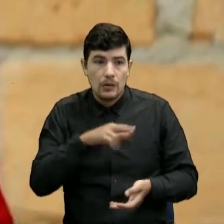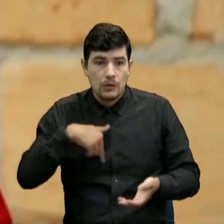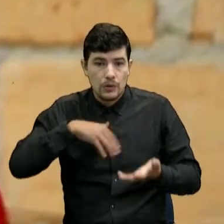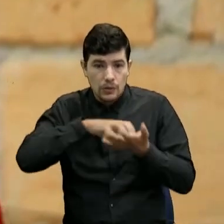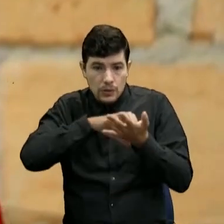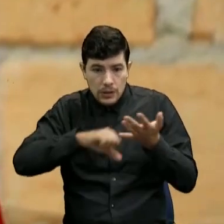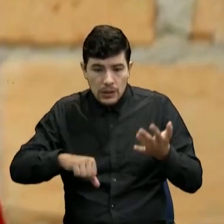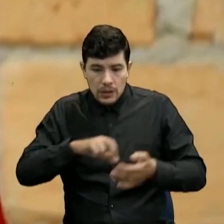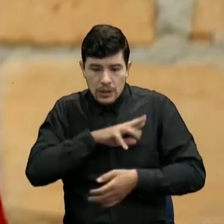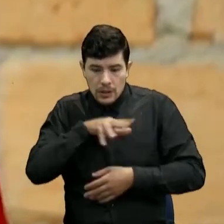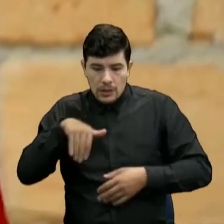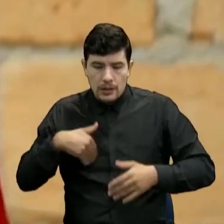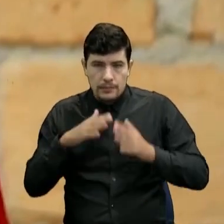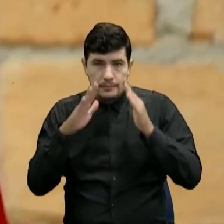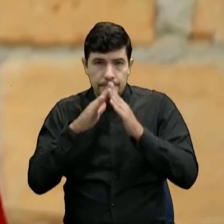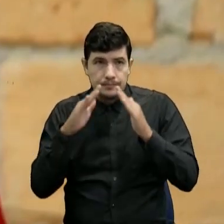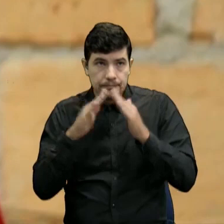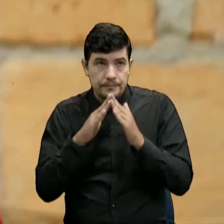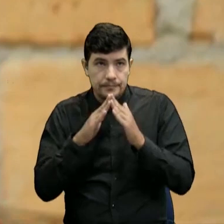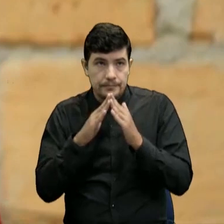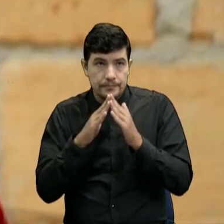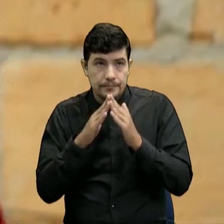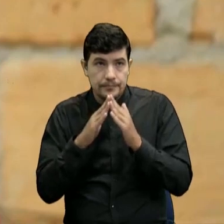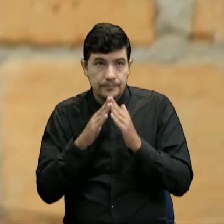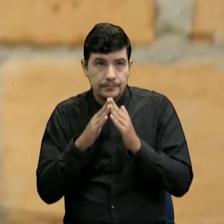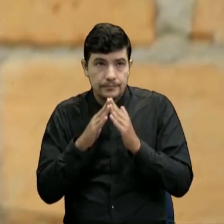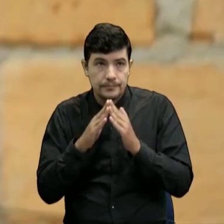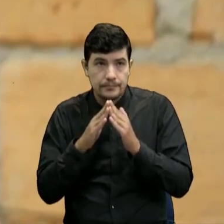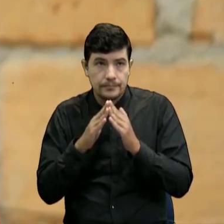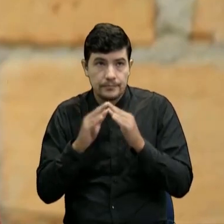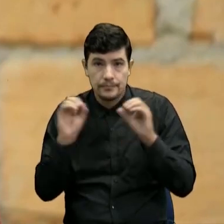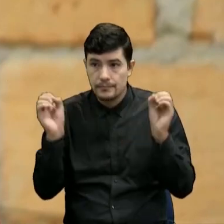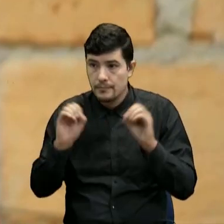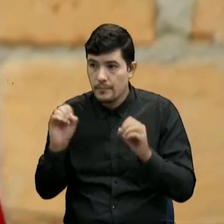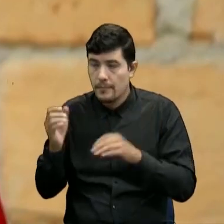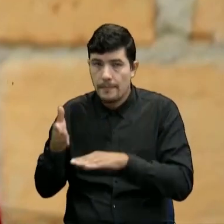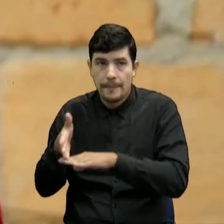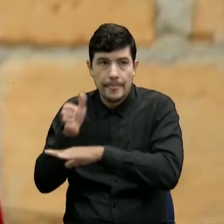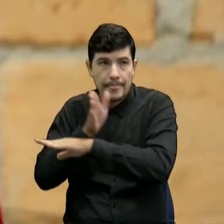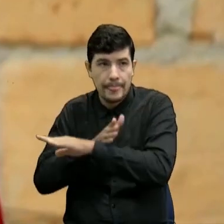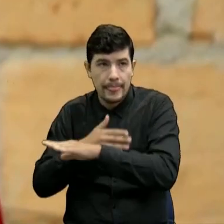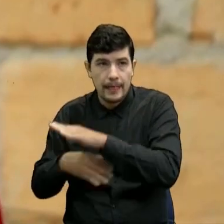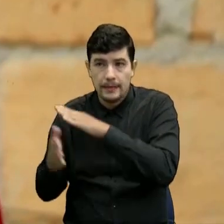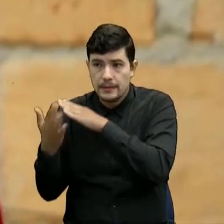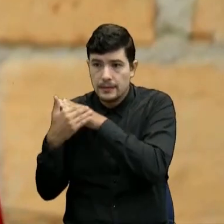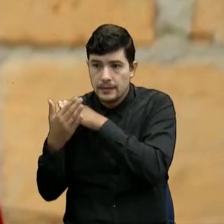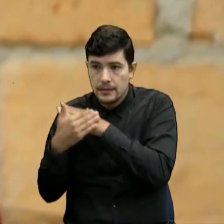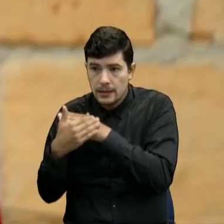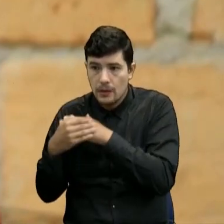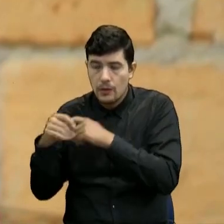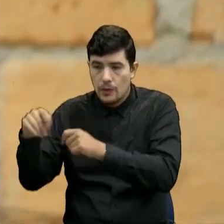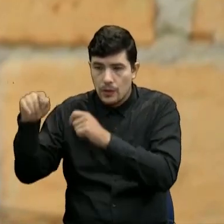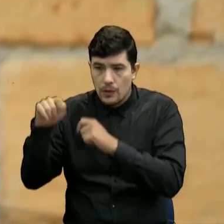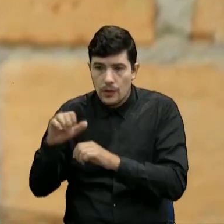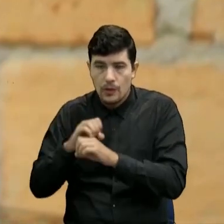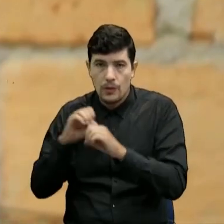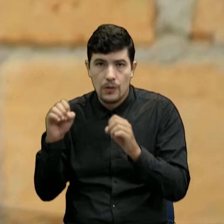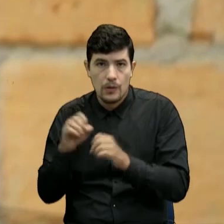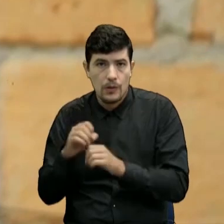nuestra casa sin sin darnos un peso de indemnización